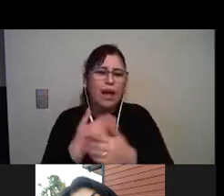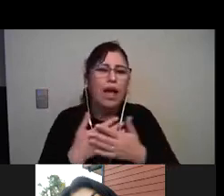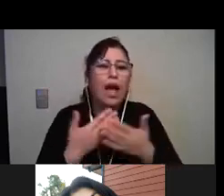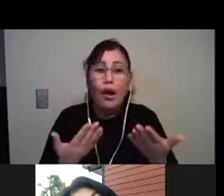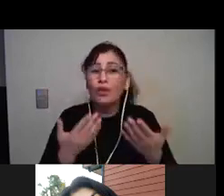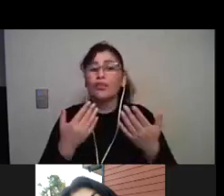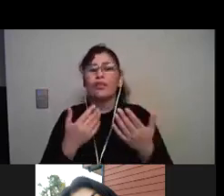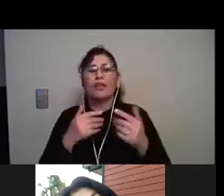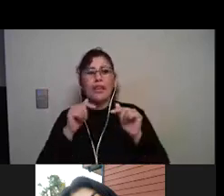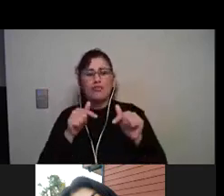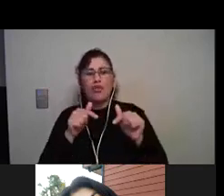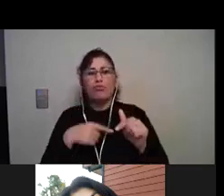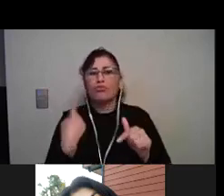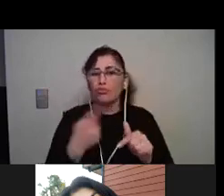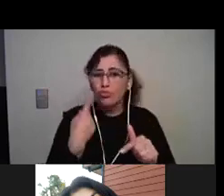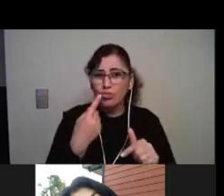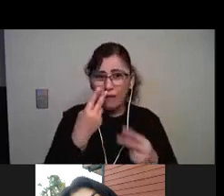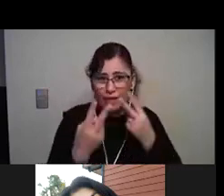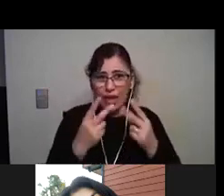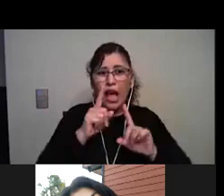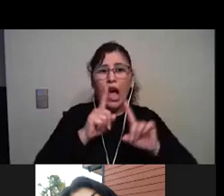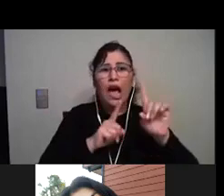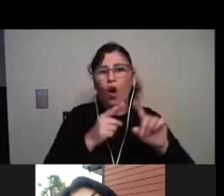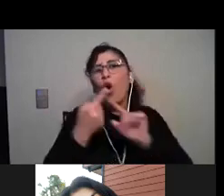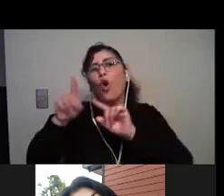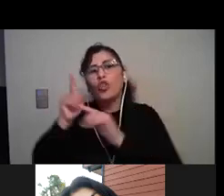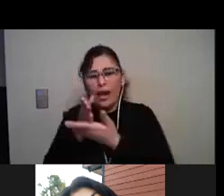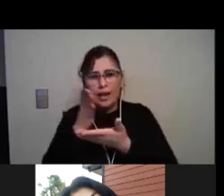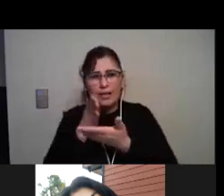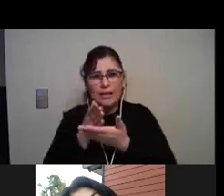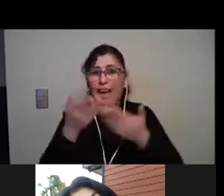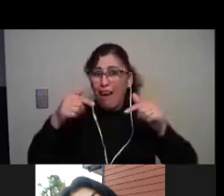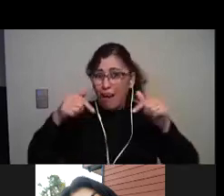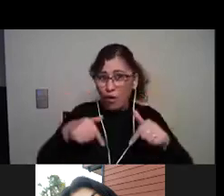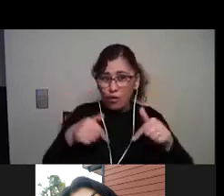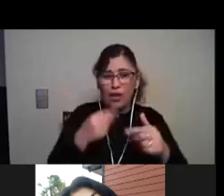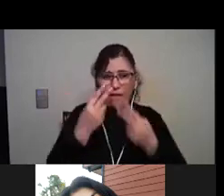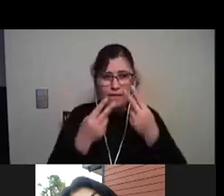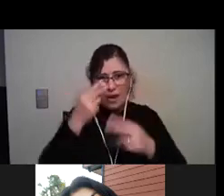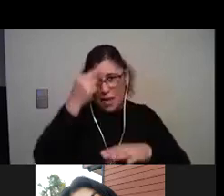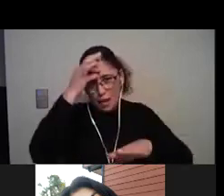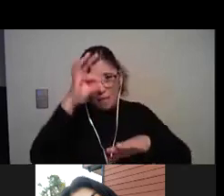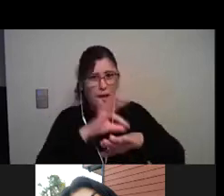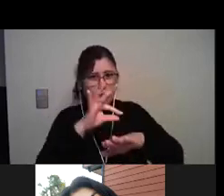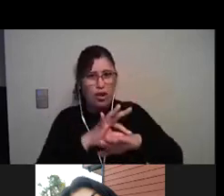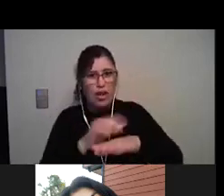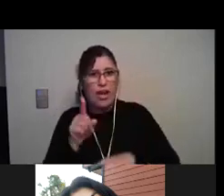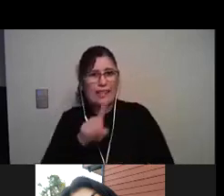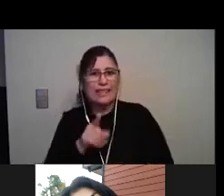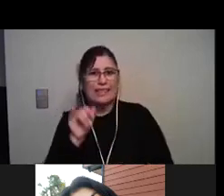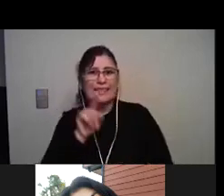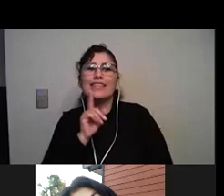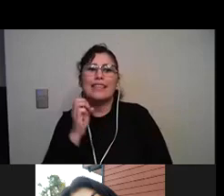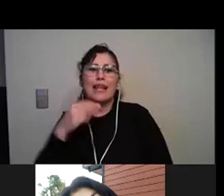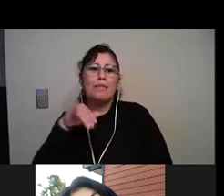abocamos a otro tipo de lesiones periféricas que tienen que ver más con alteraciones químicas o de patología sistémica, ¿ok? Entonces esa es